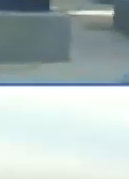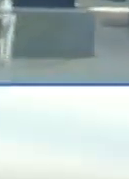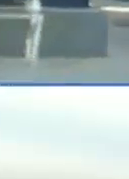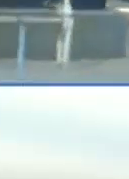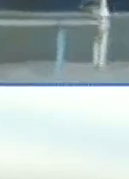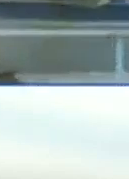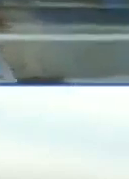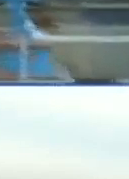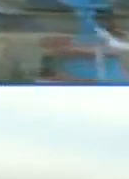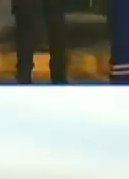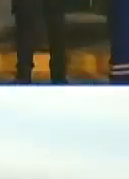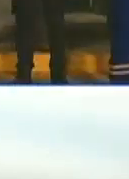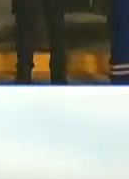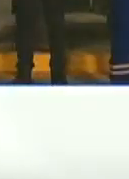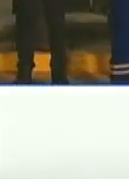trabajo.